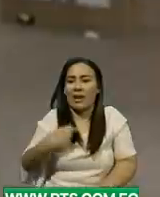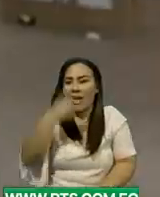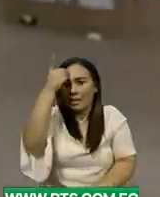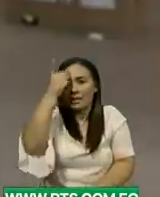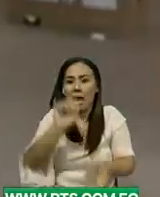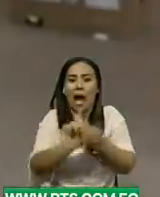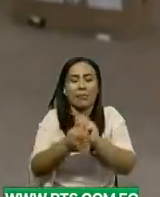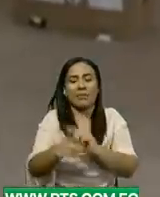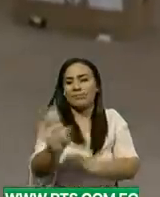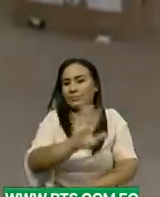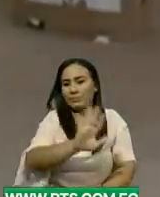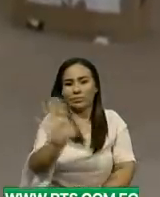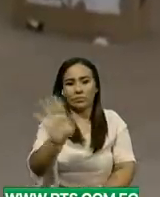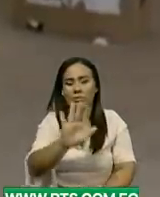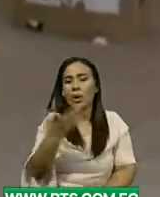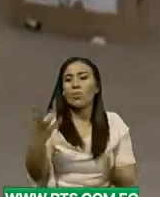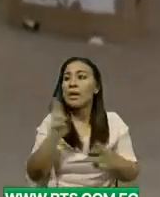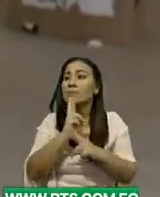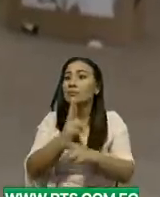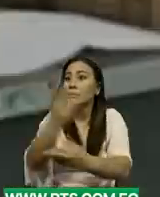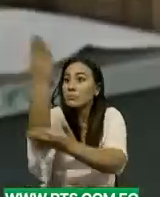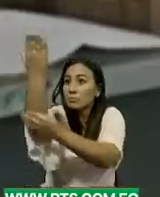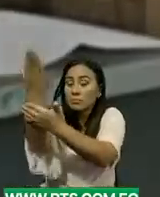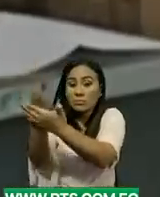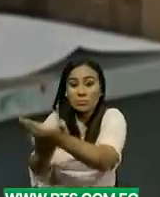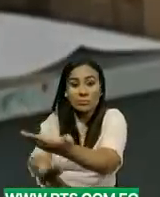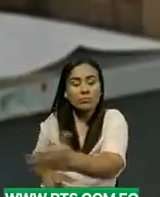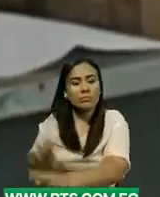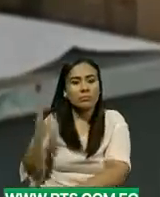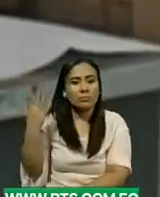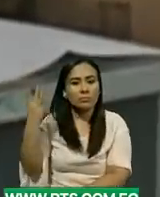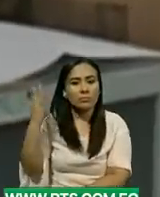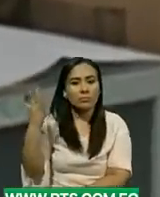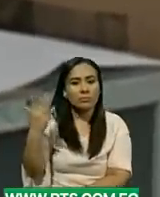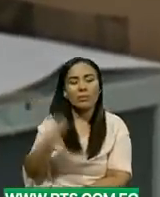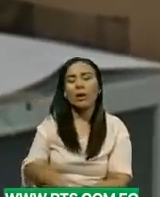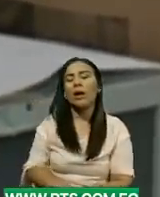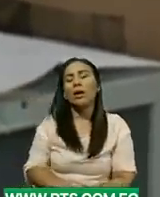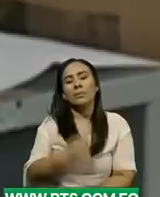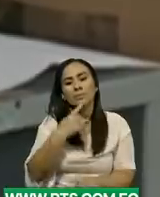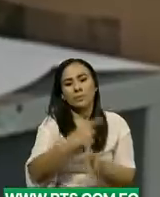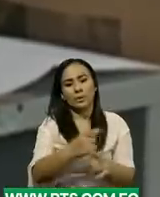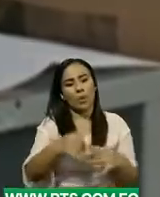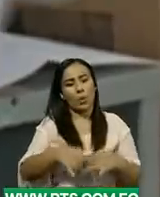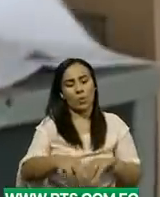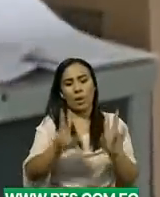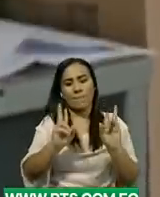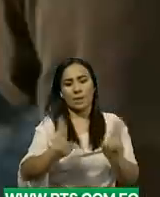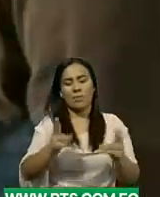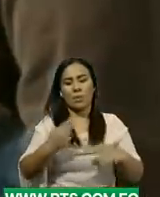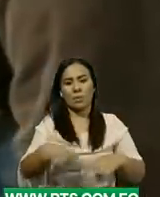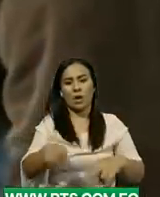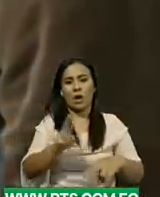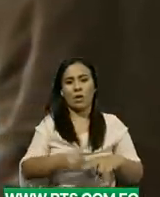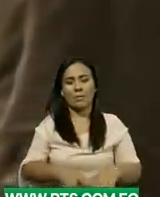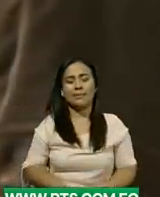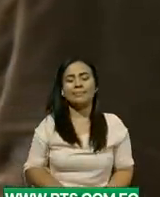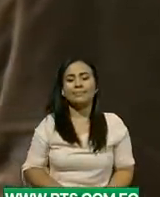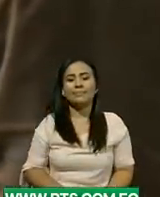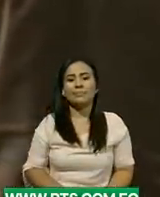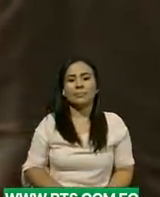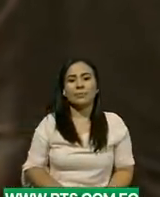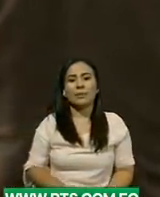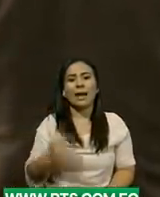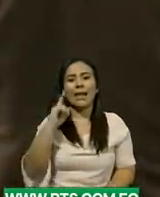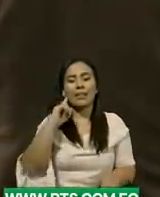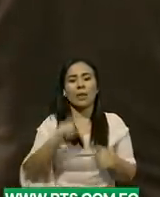cambio. Y mientras no exista resolución respecto del conteo de votos nulos para la elección de los consejeros de Participación Ciudadana, seguirá el conteo de